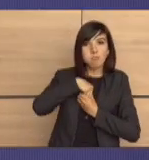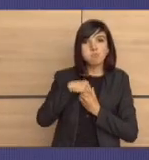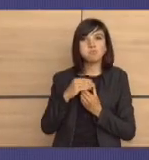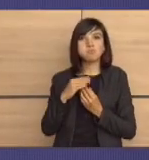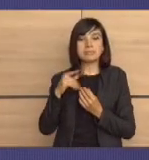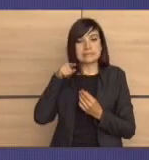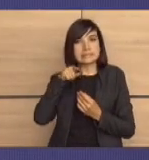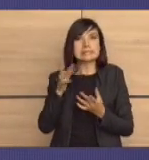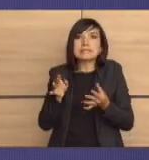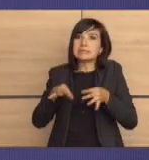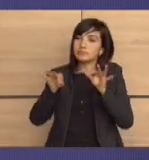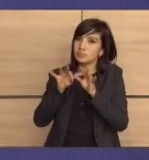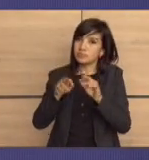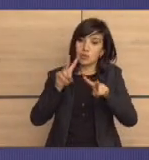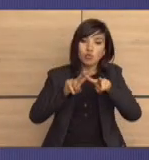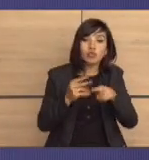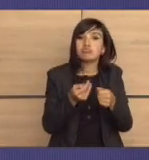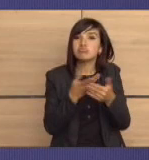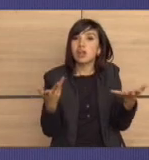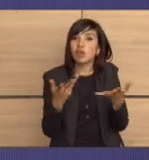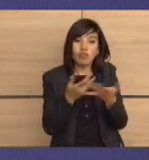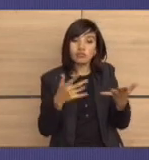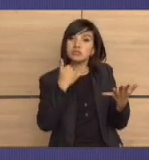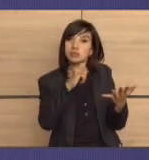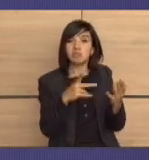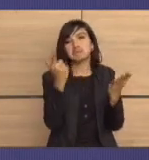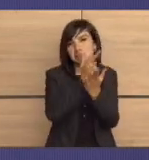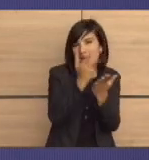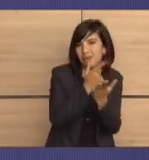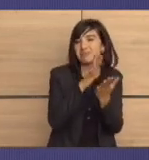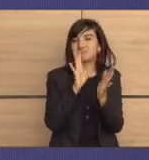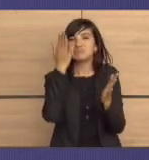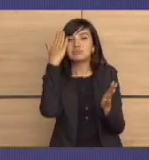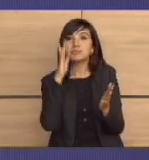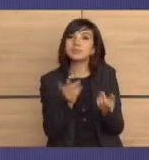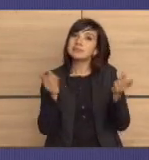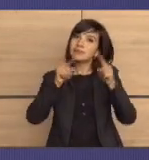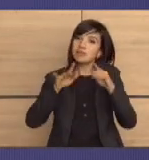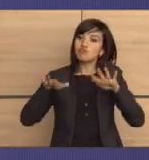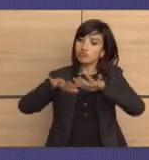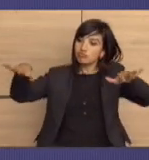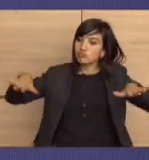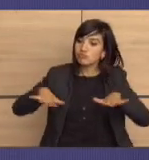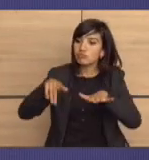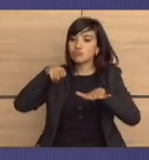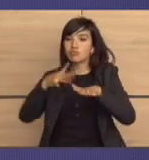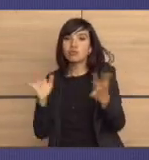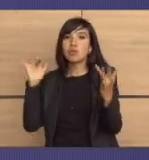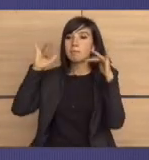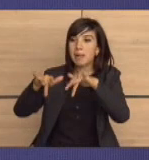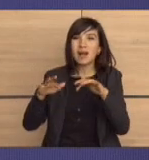esos recursos educativos no solamente serían materiales como libros, sino también espacios pedagógicos, sino